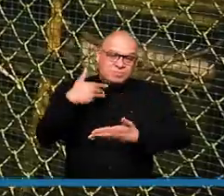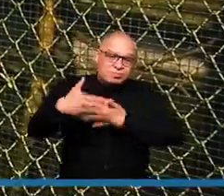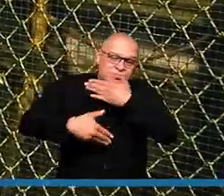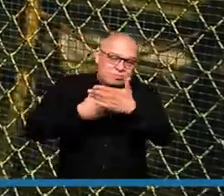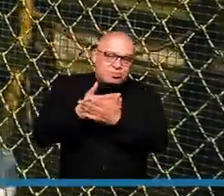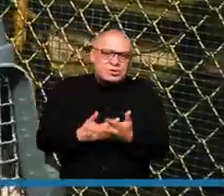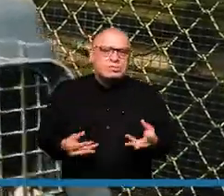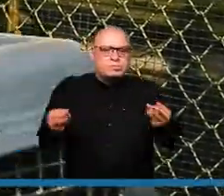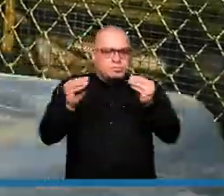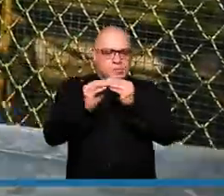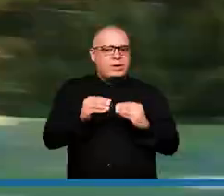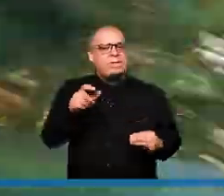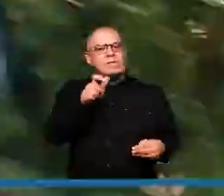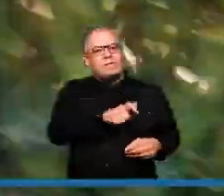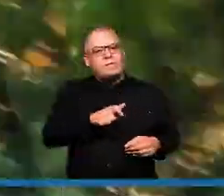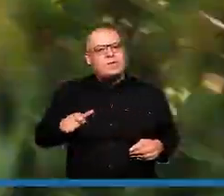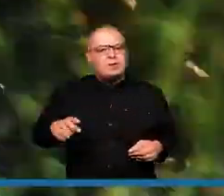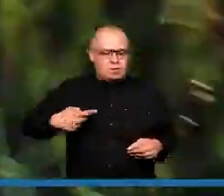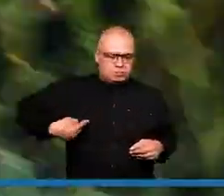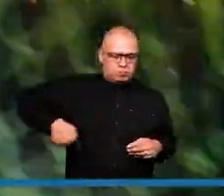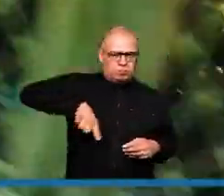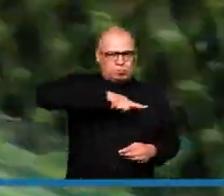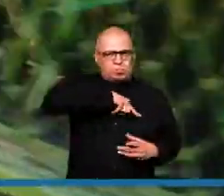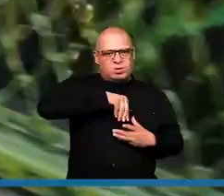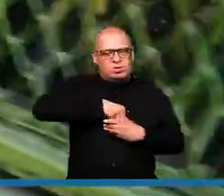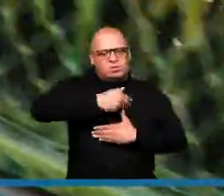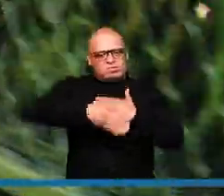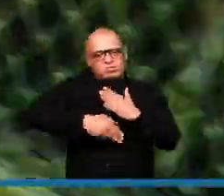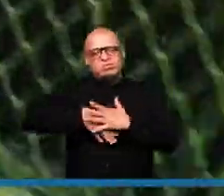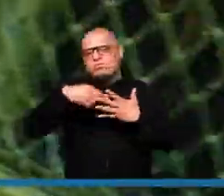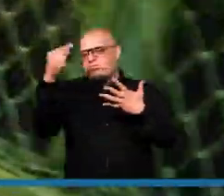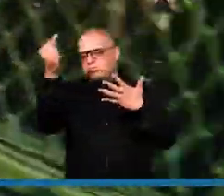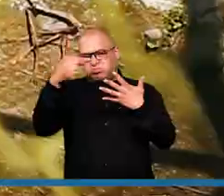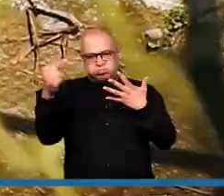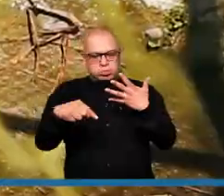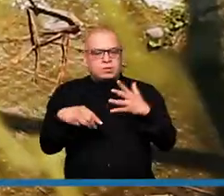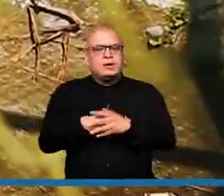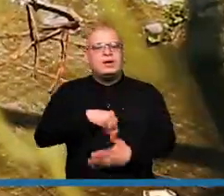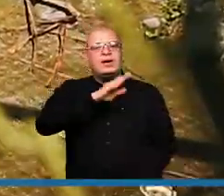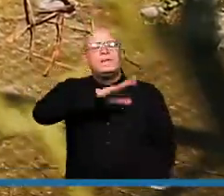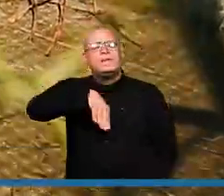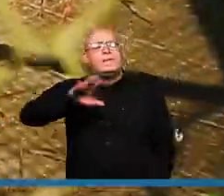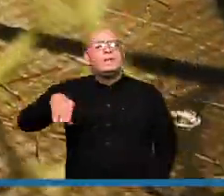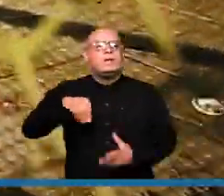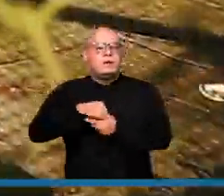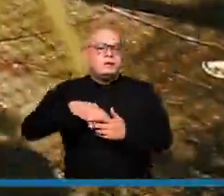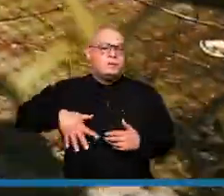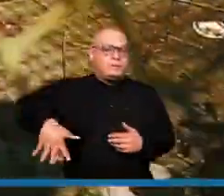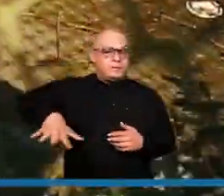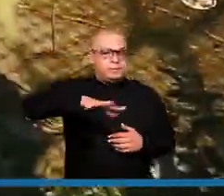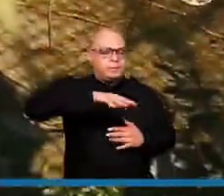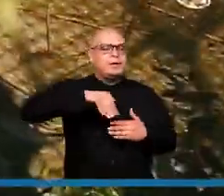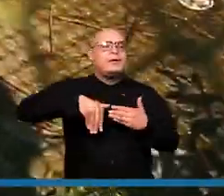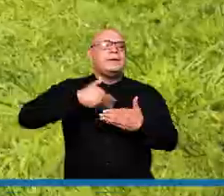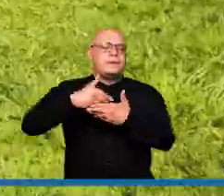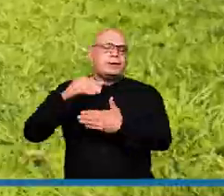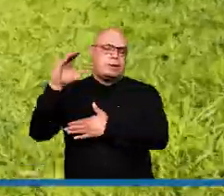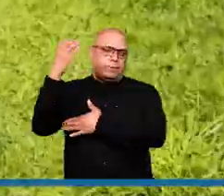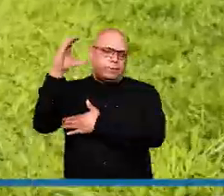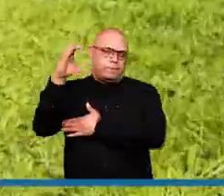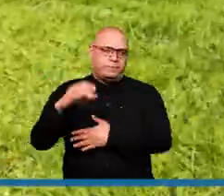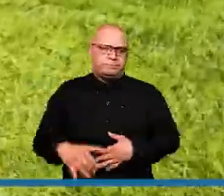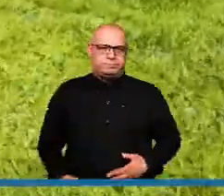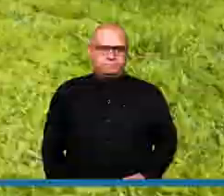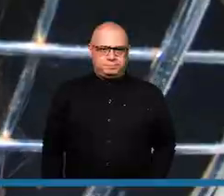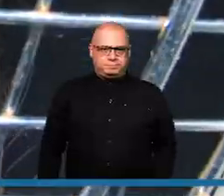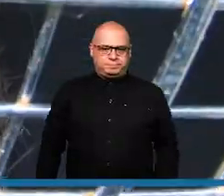diversas zonas del territorio antioqueño, pero también del territorio colombiano. Listo, lo tengo.